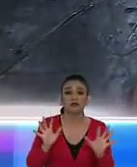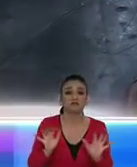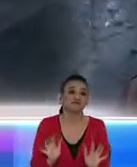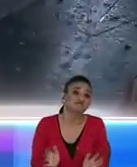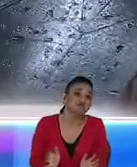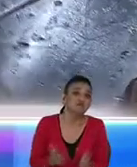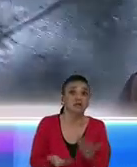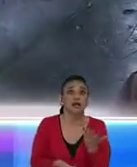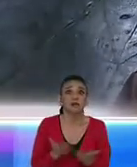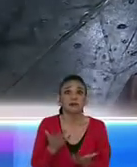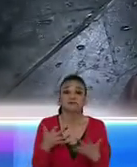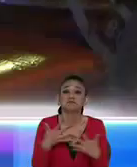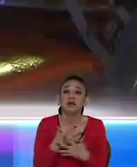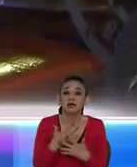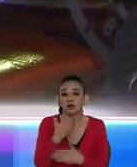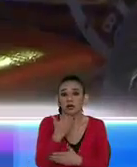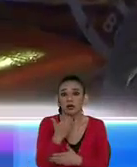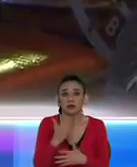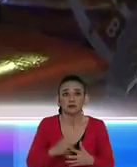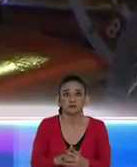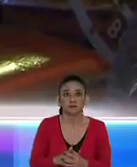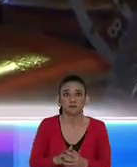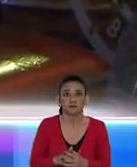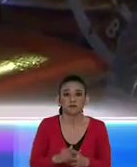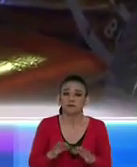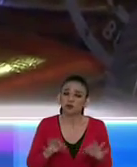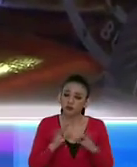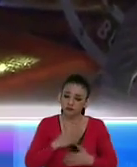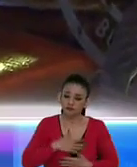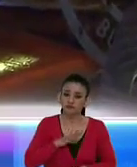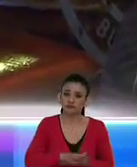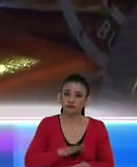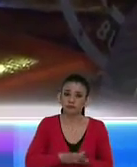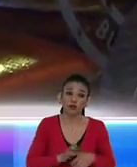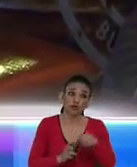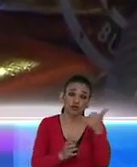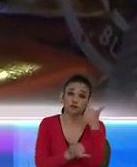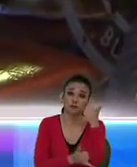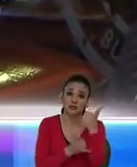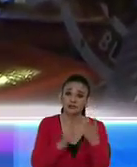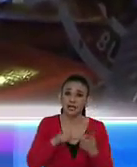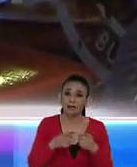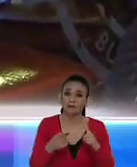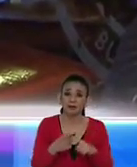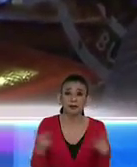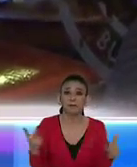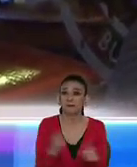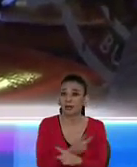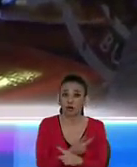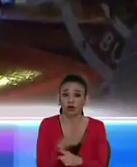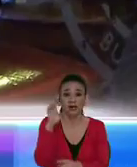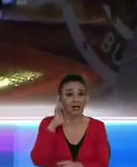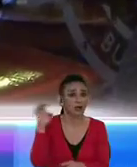que está con un poquito de miedo. Tienes que guardar la calma, yo tengo amigos en otros países que está más grave la situación, en Europa está